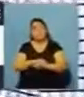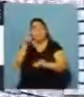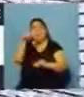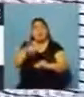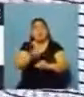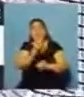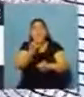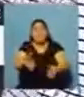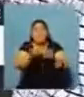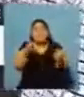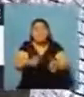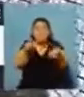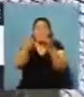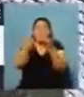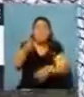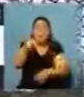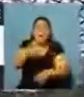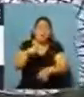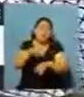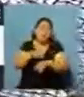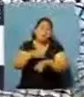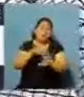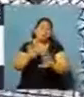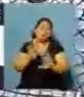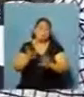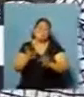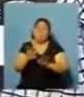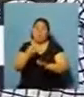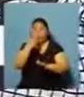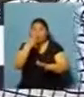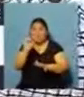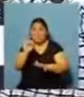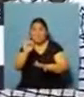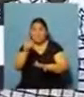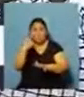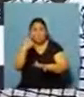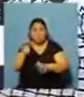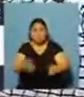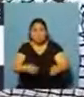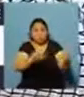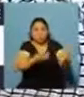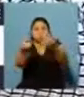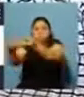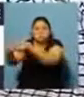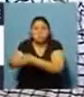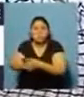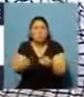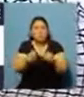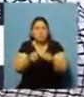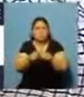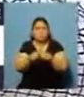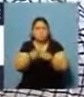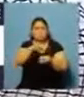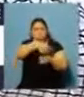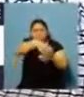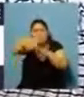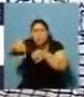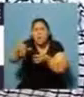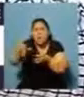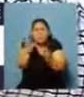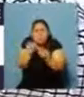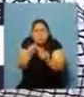momentos? Y en estos momentos, alrededor de 20 focos por día hay como mínimo, desde cosas muy